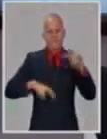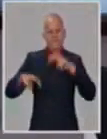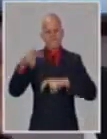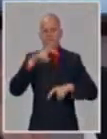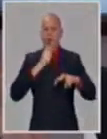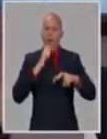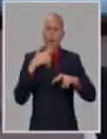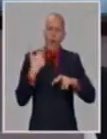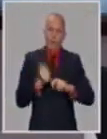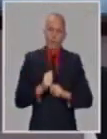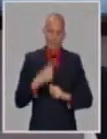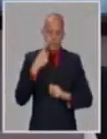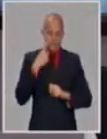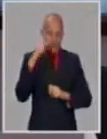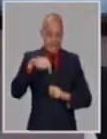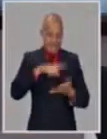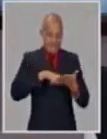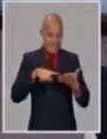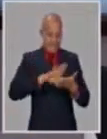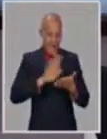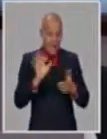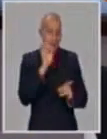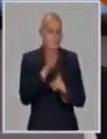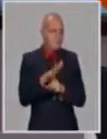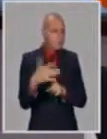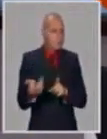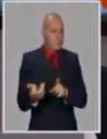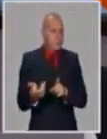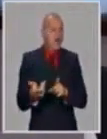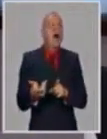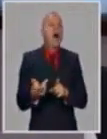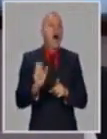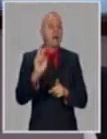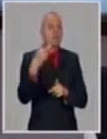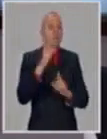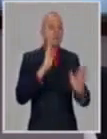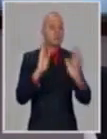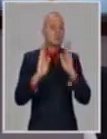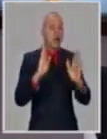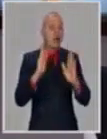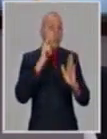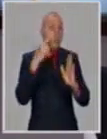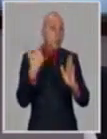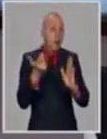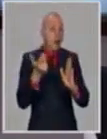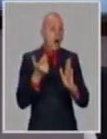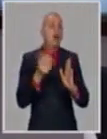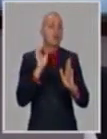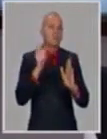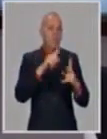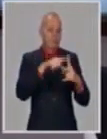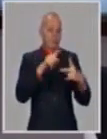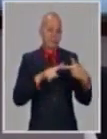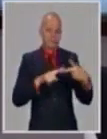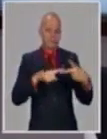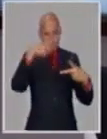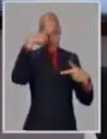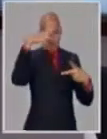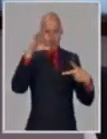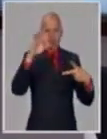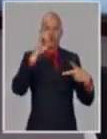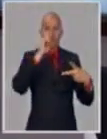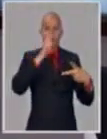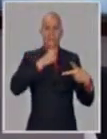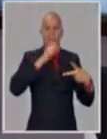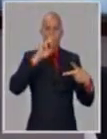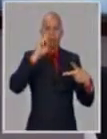Bueno, explicar que esta semana comenzó la aplicación de la segunda dosis, tanto de la vacuna Soberana 02 como Abdala, o